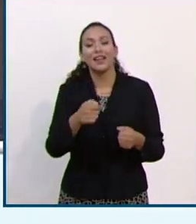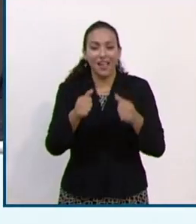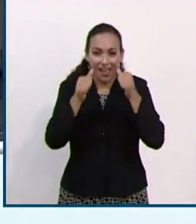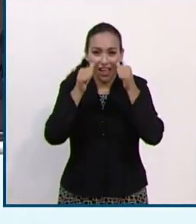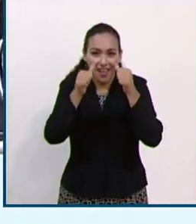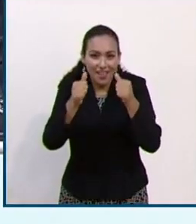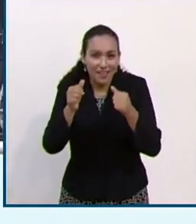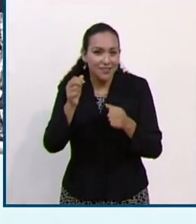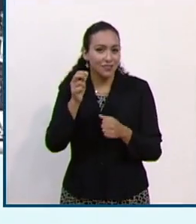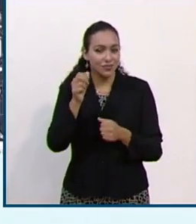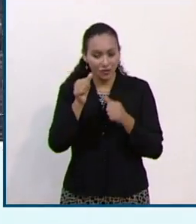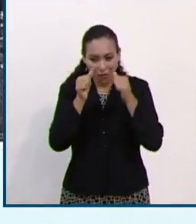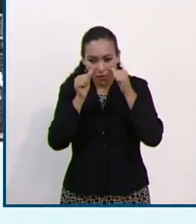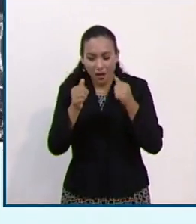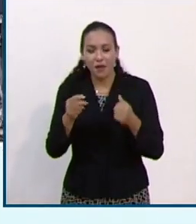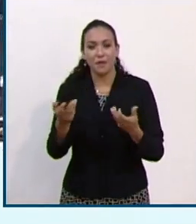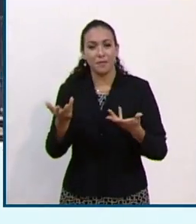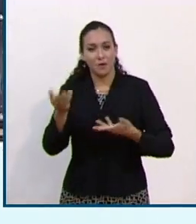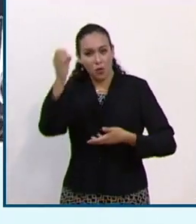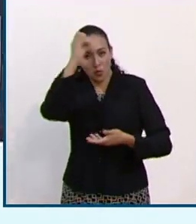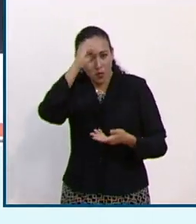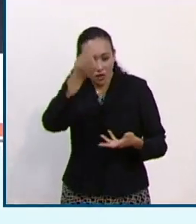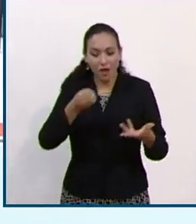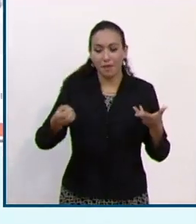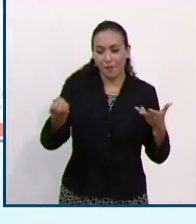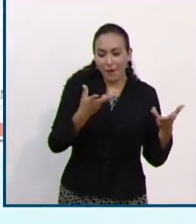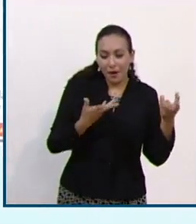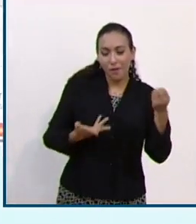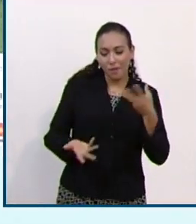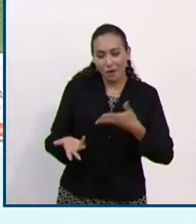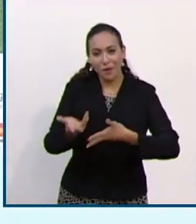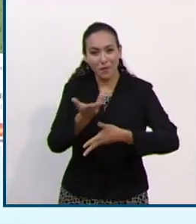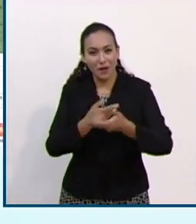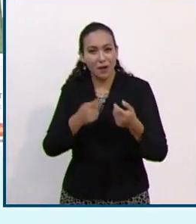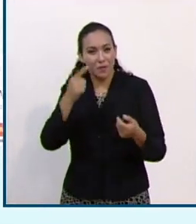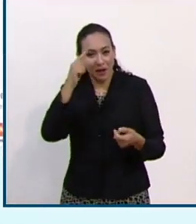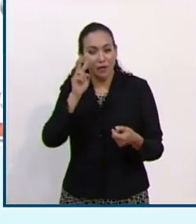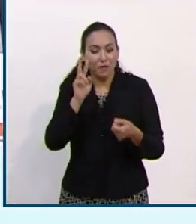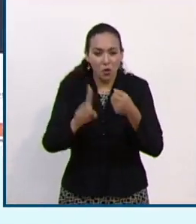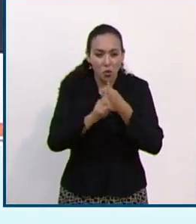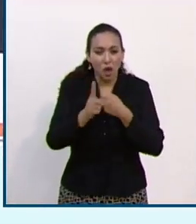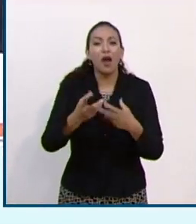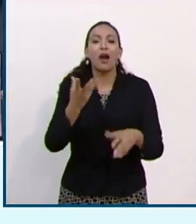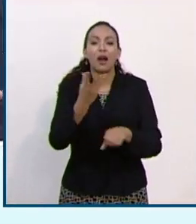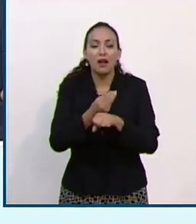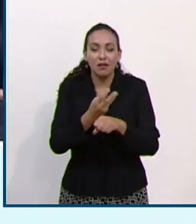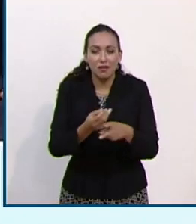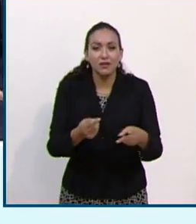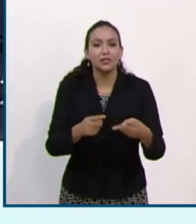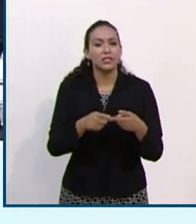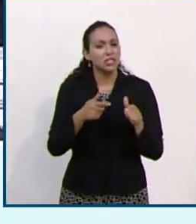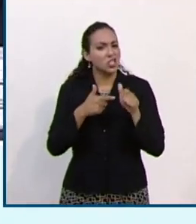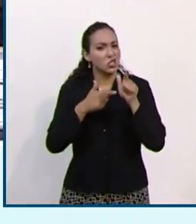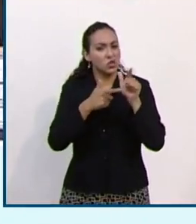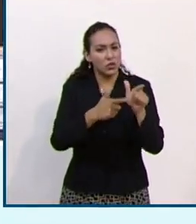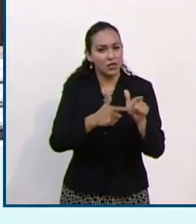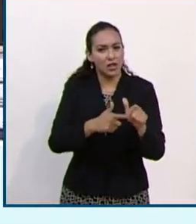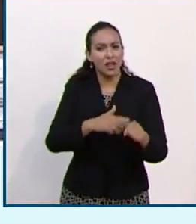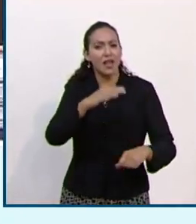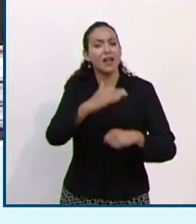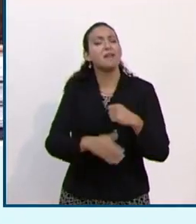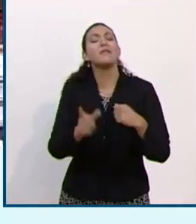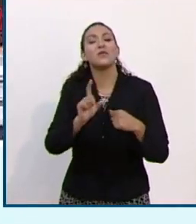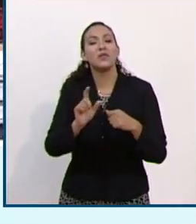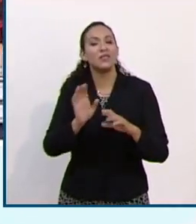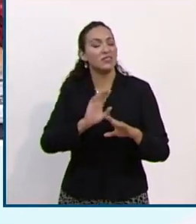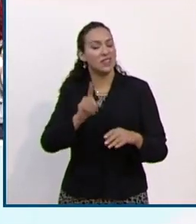activamente, para colaborar, para resolver, para no parar hasta que logremos erradicar